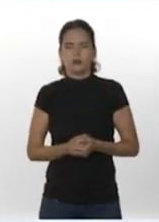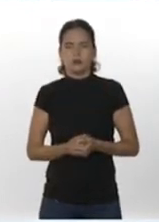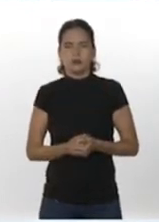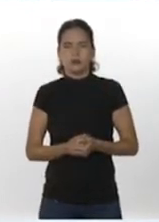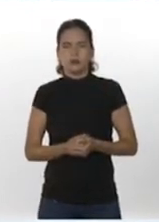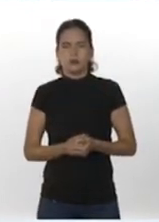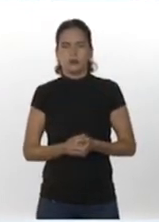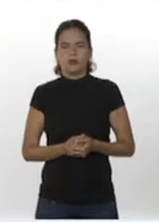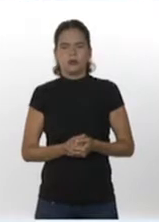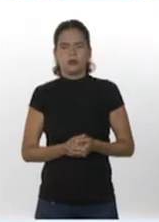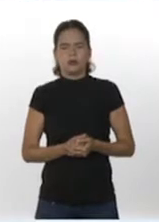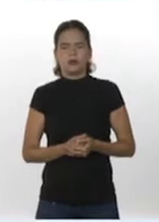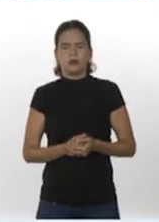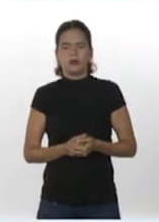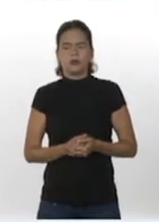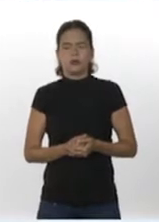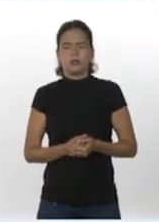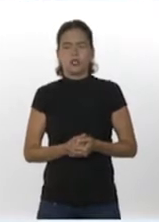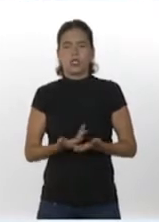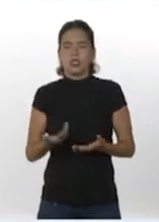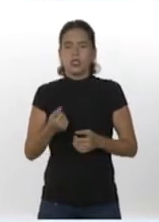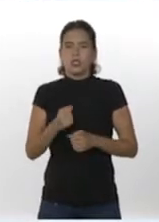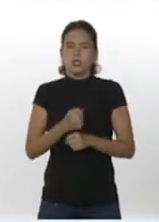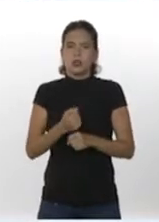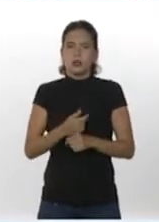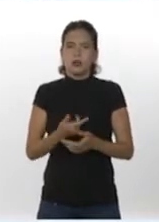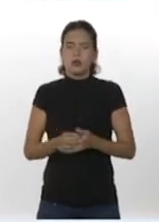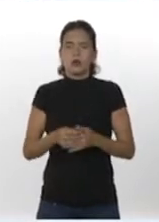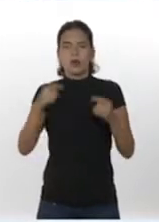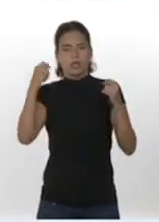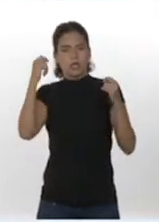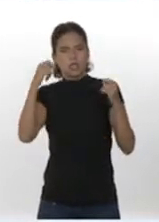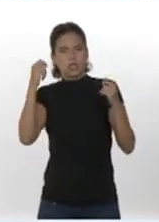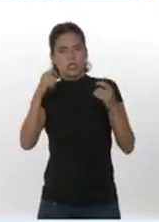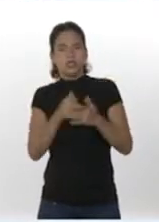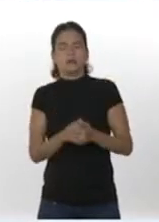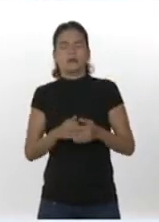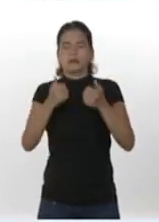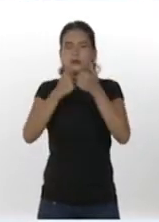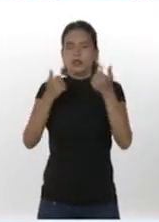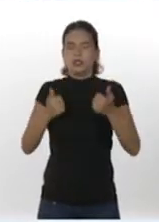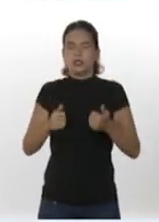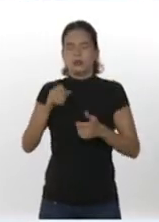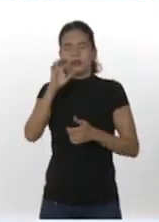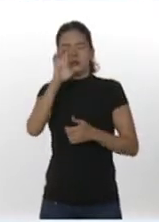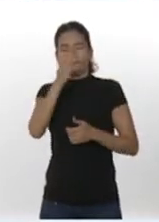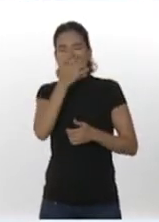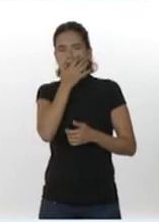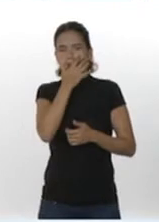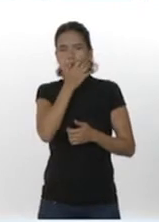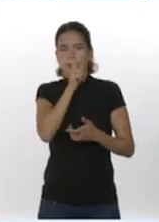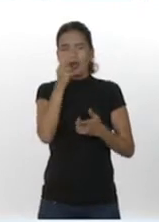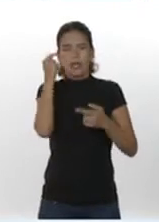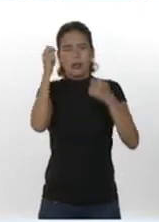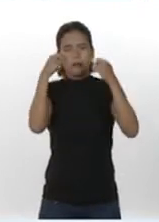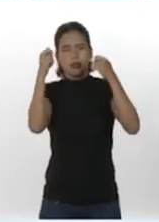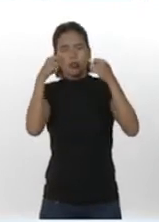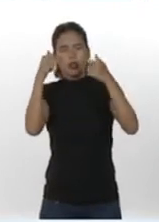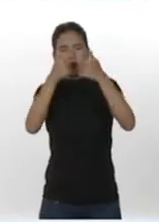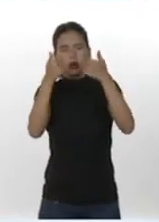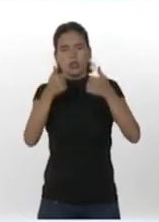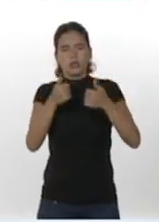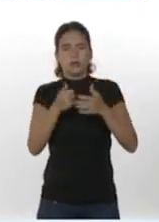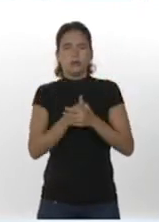Fíjense, ya trabajamos lo que es el cine, en arte y patrimonio, el videoarte,